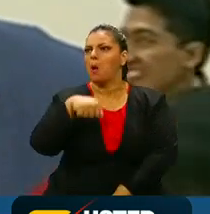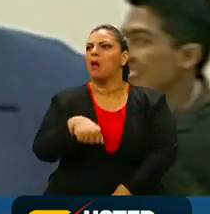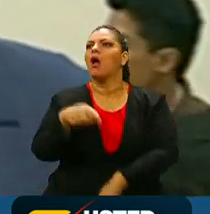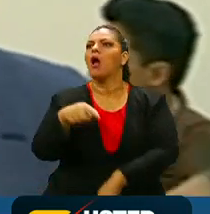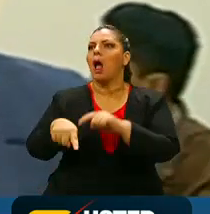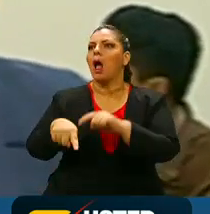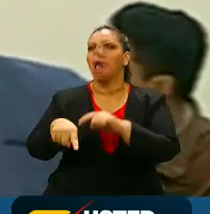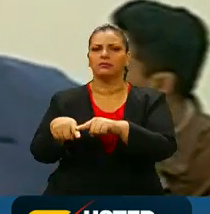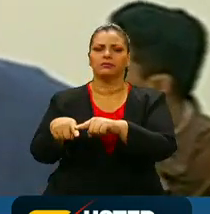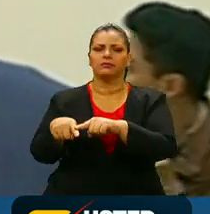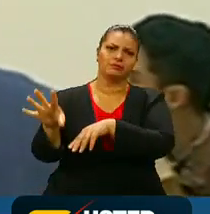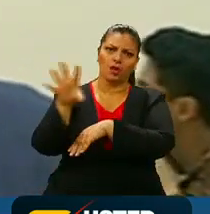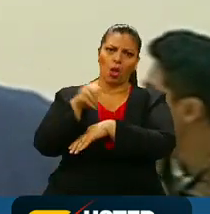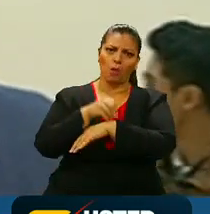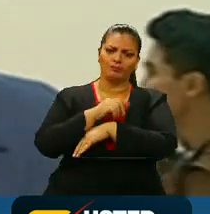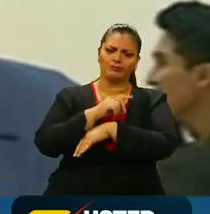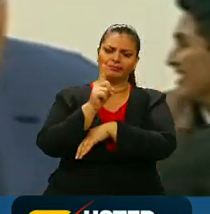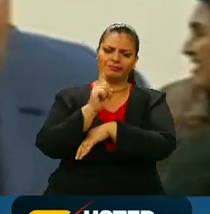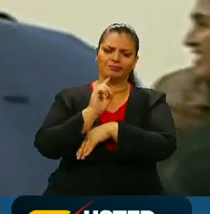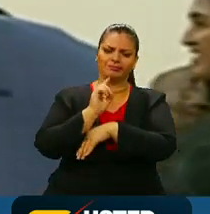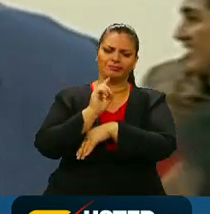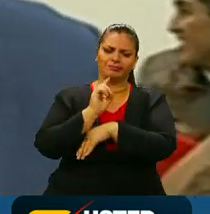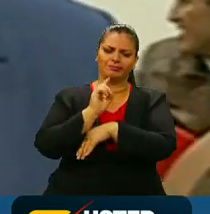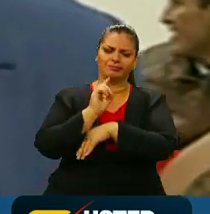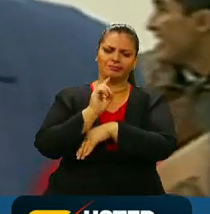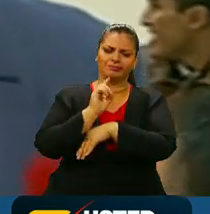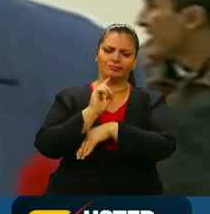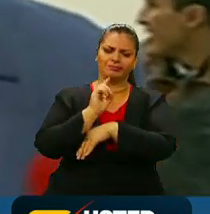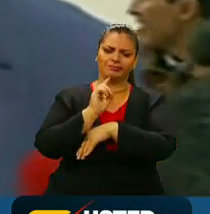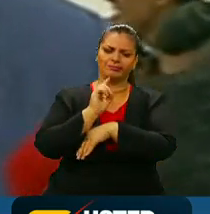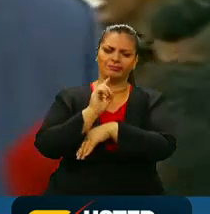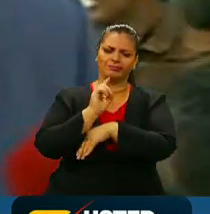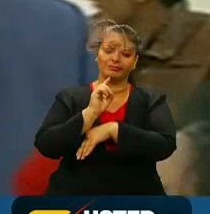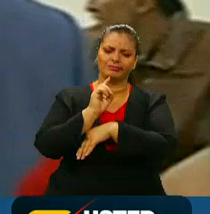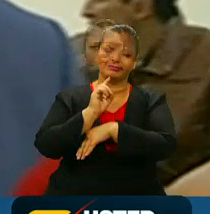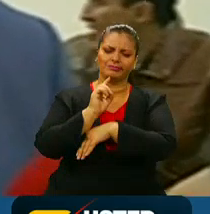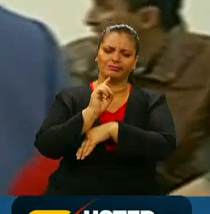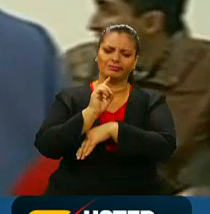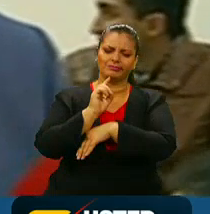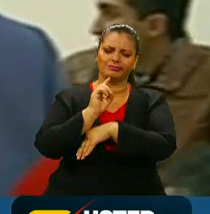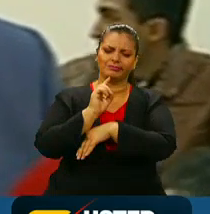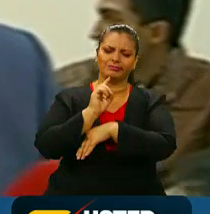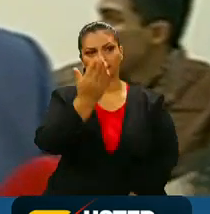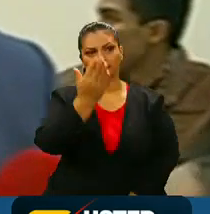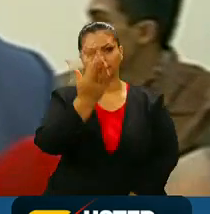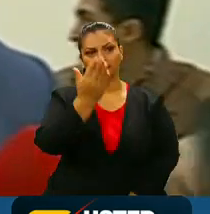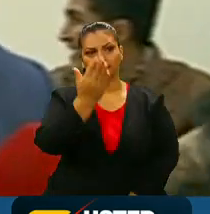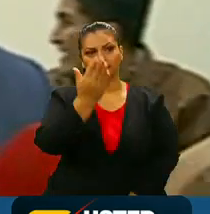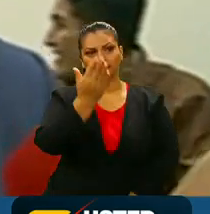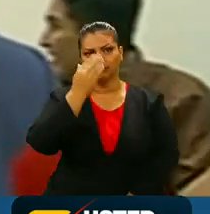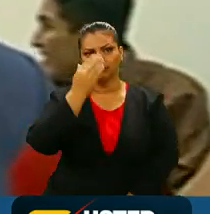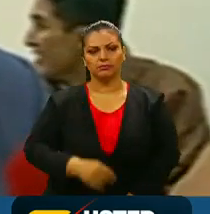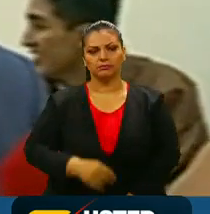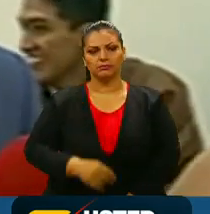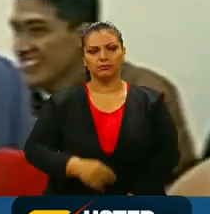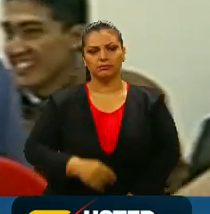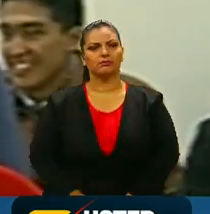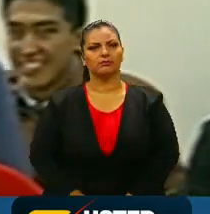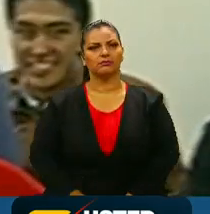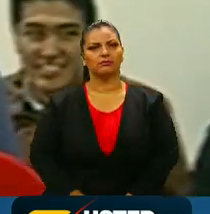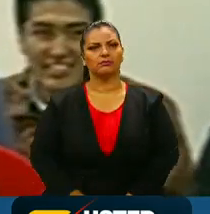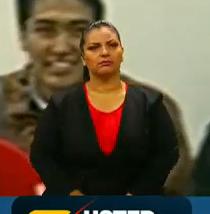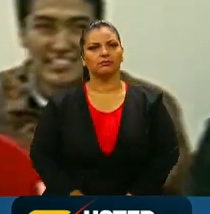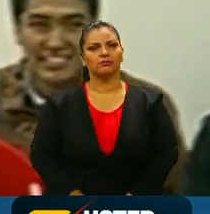democrática, en paz, en tranquilidad. ¿Ha corrido rumores, ingeniero Glass, sobre que se ha encontrado una camioneta de la SENAE en la provincia de Ecuador?